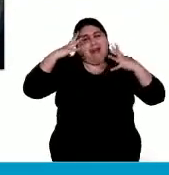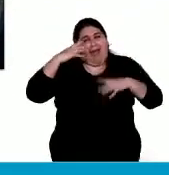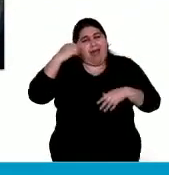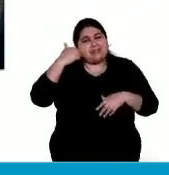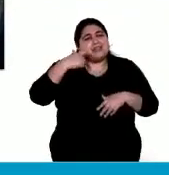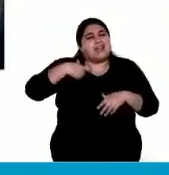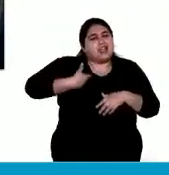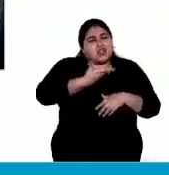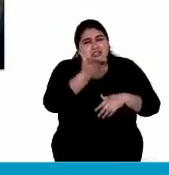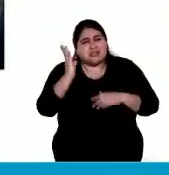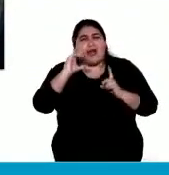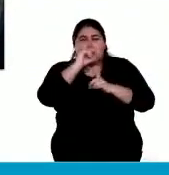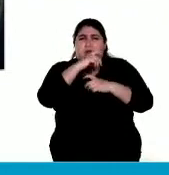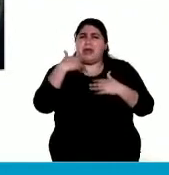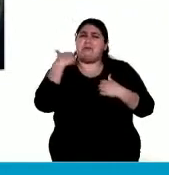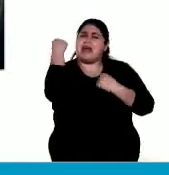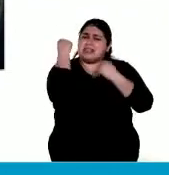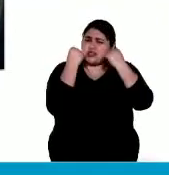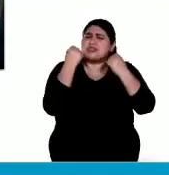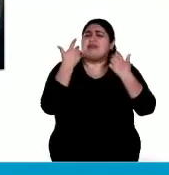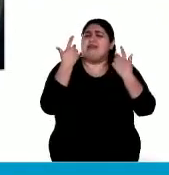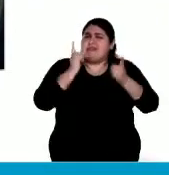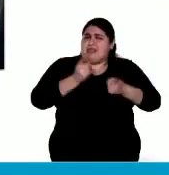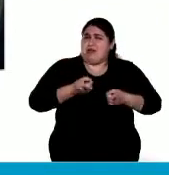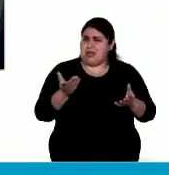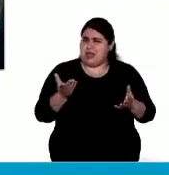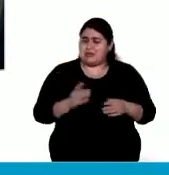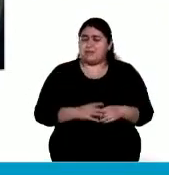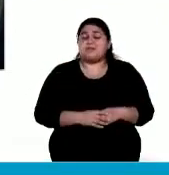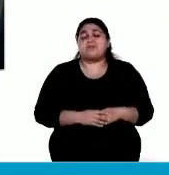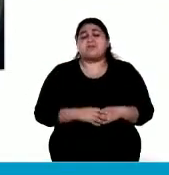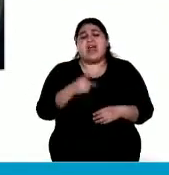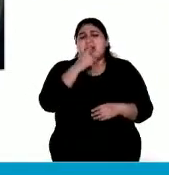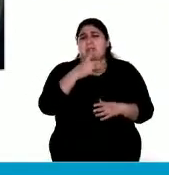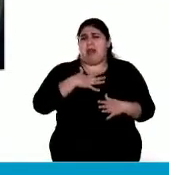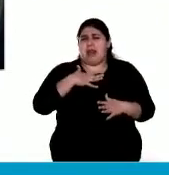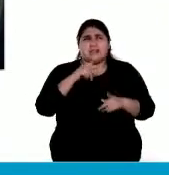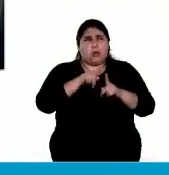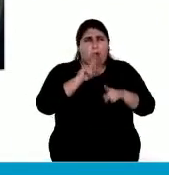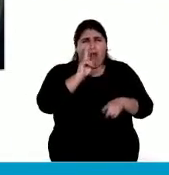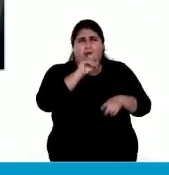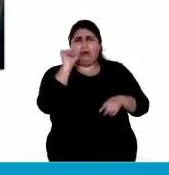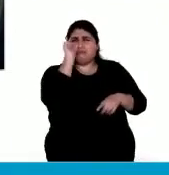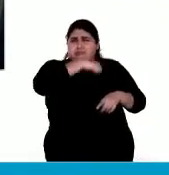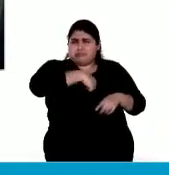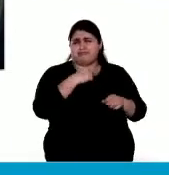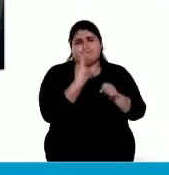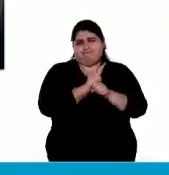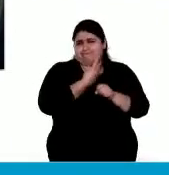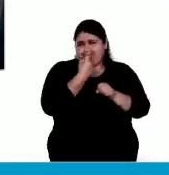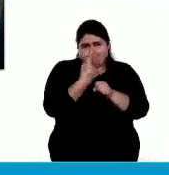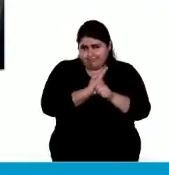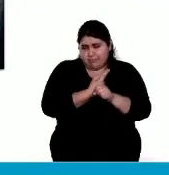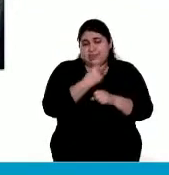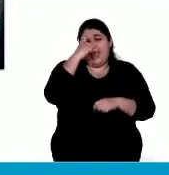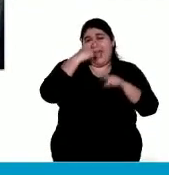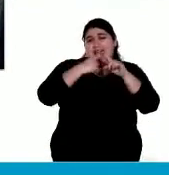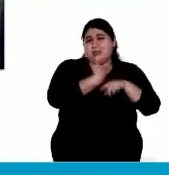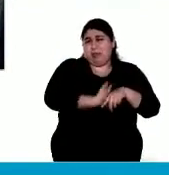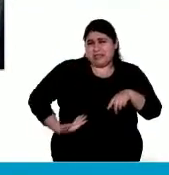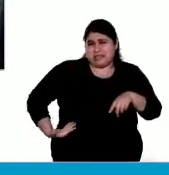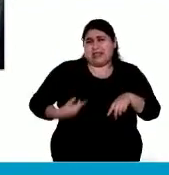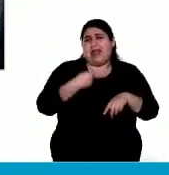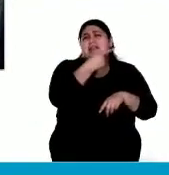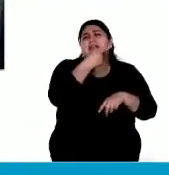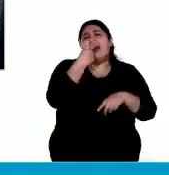social y económica en nuestro país. Entonces, a mí me parece que no podemos pasar por alto que el expresidente haya dicho